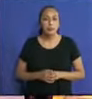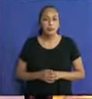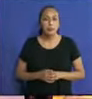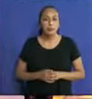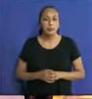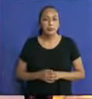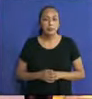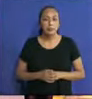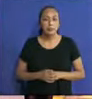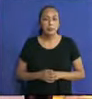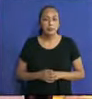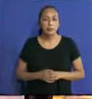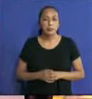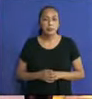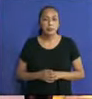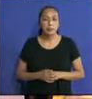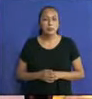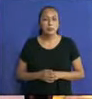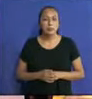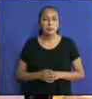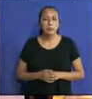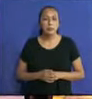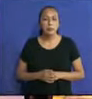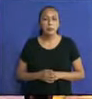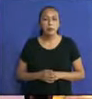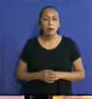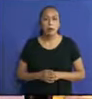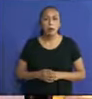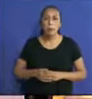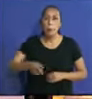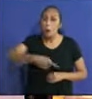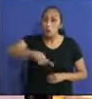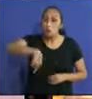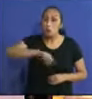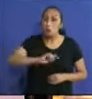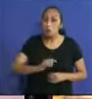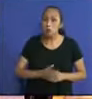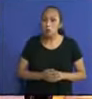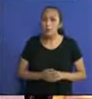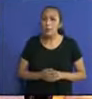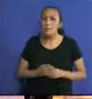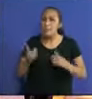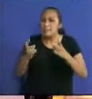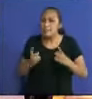percatarnos, que hemos de valorar más lo que recibimos que lo que damos.